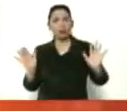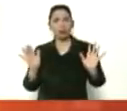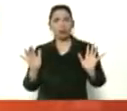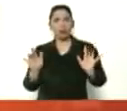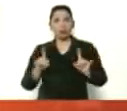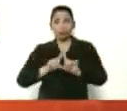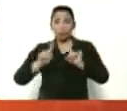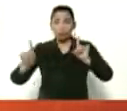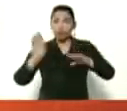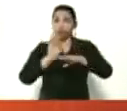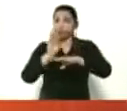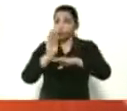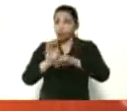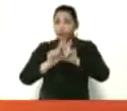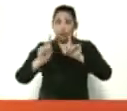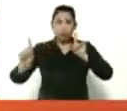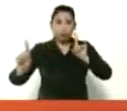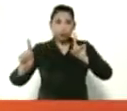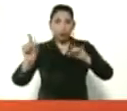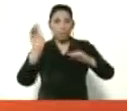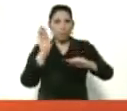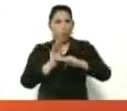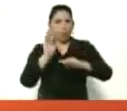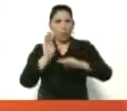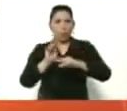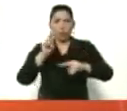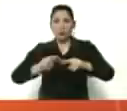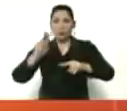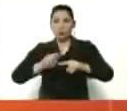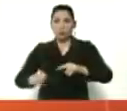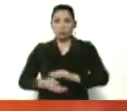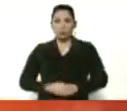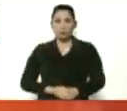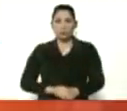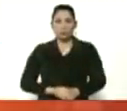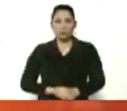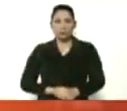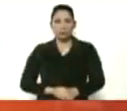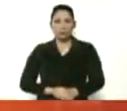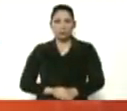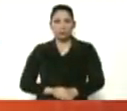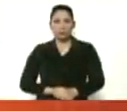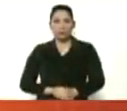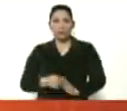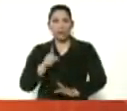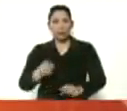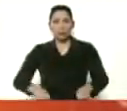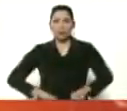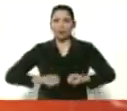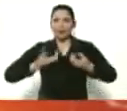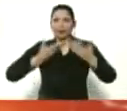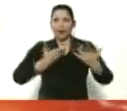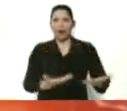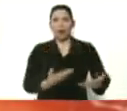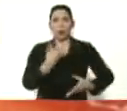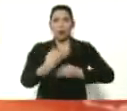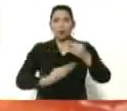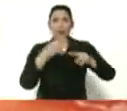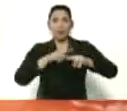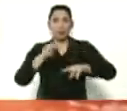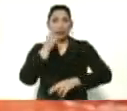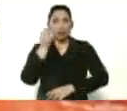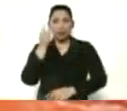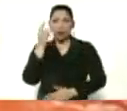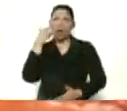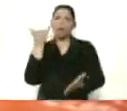el distanciamiento, protegiendo a los niños, pero es, digamos, un regalo que le queremos hacer a los niños y niñas. Vamos a ver